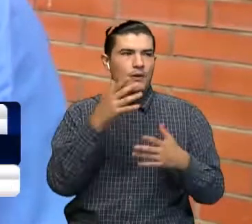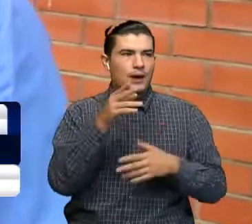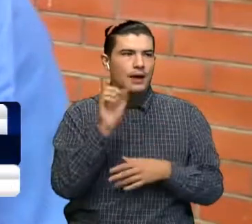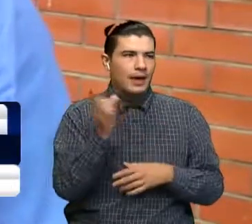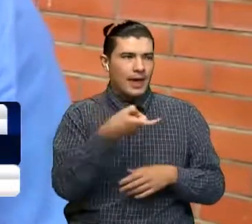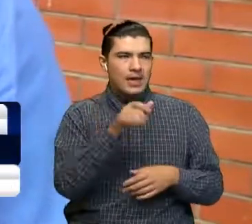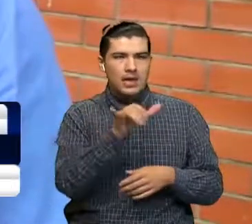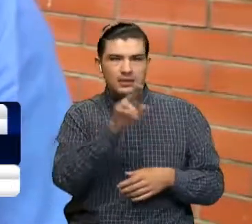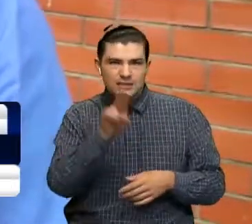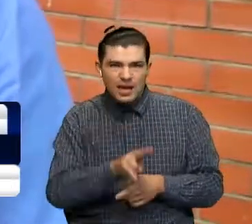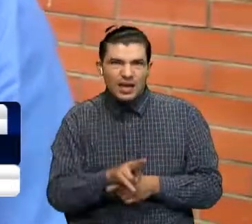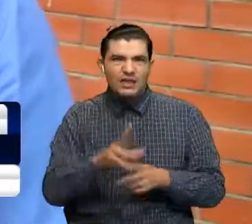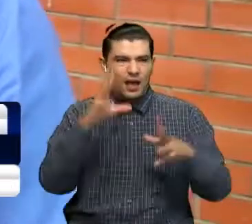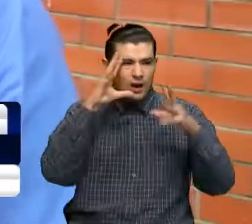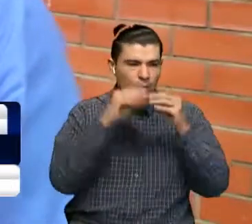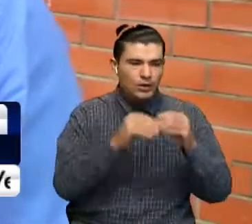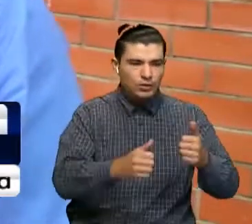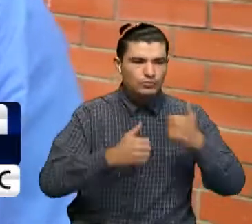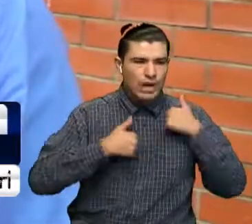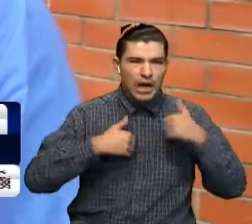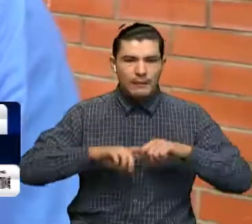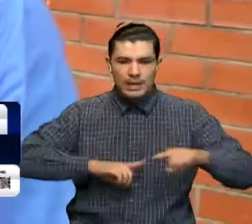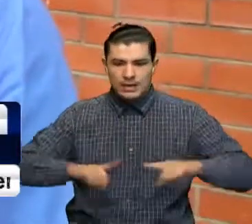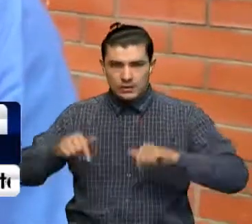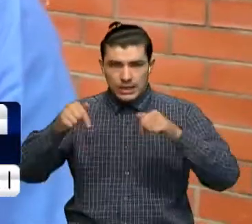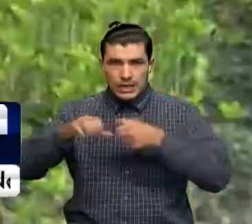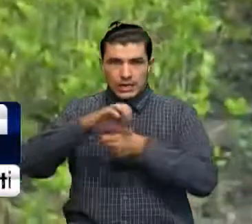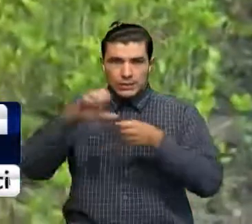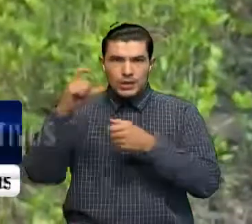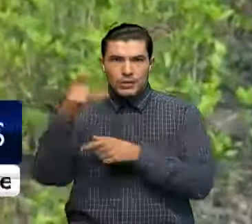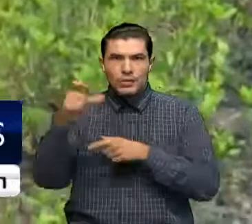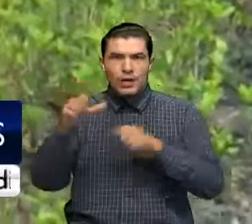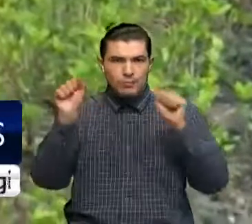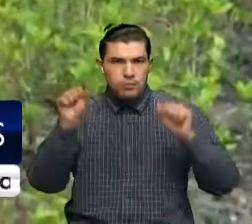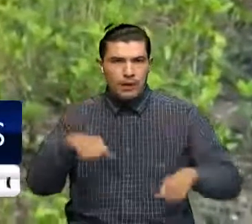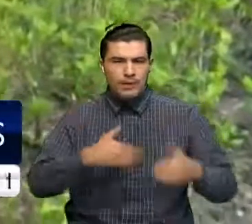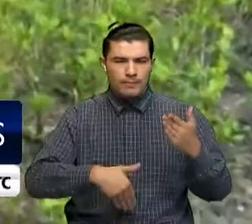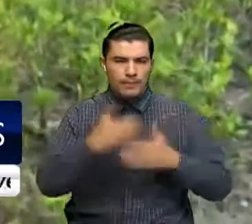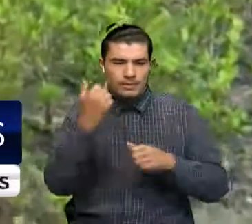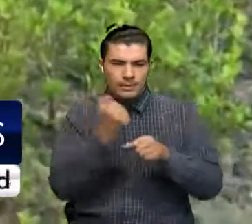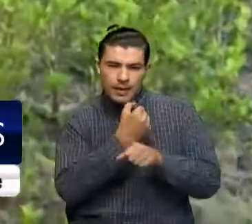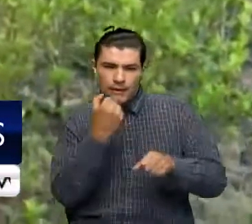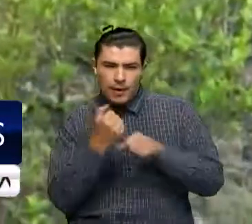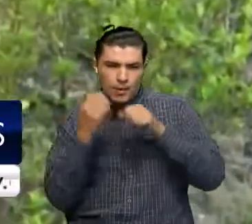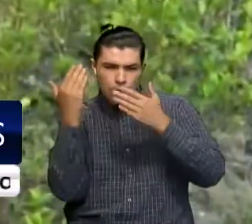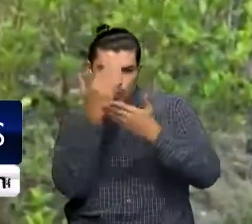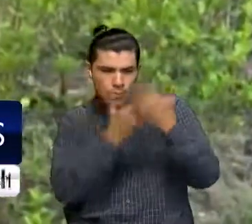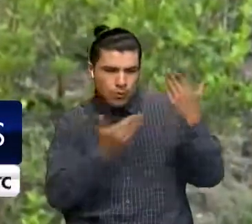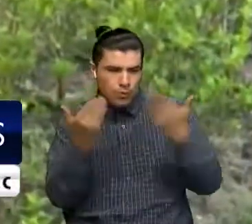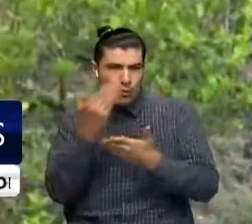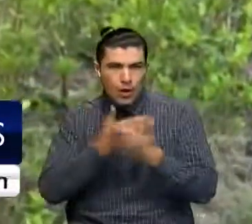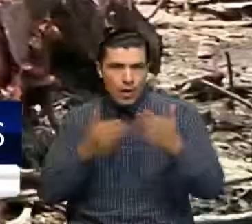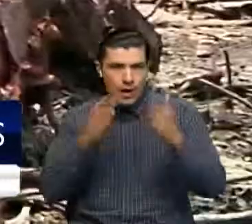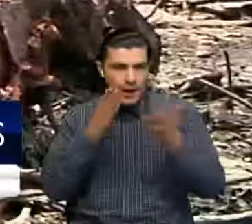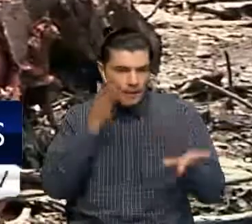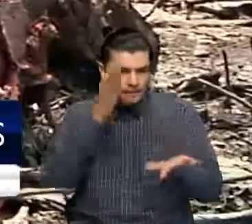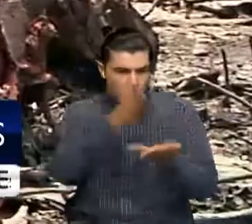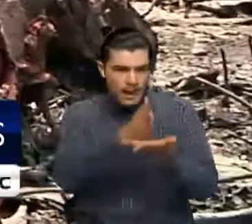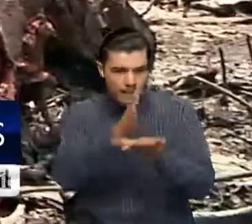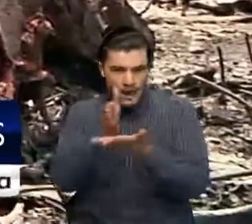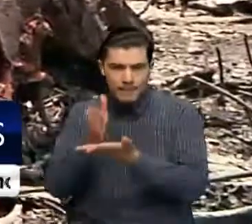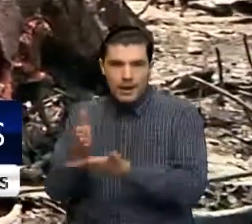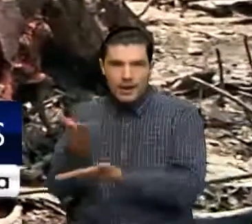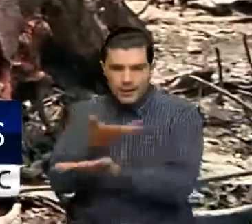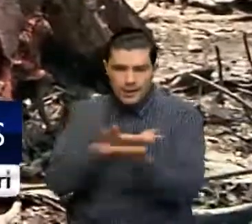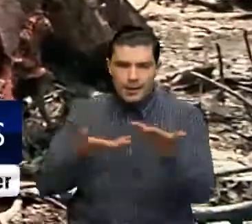administración municipal pues se ha podido entrar a trabajar de manera directa con las comunidades según el país el